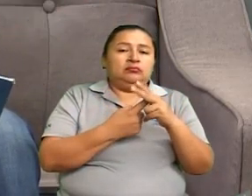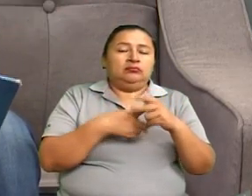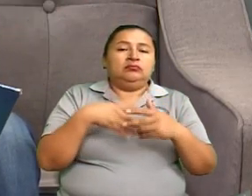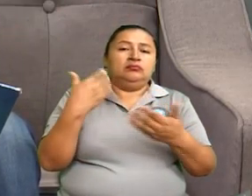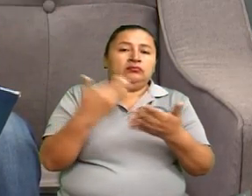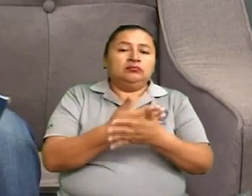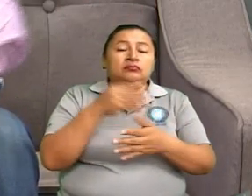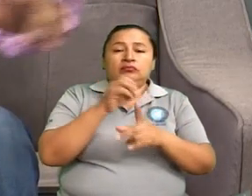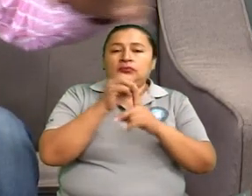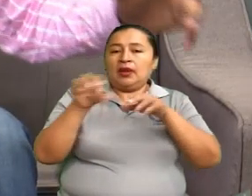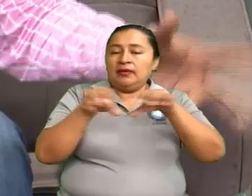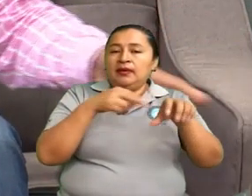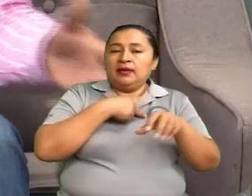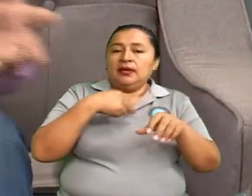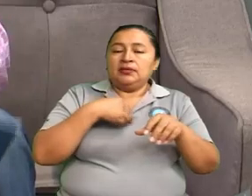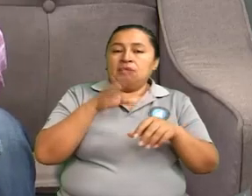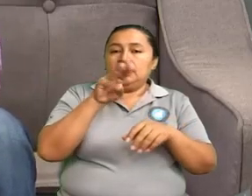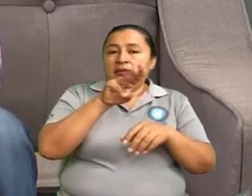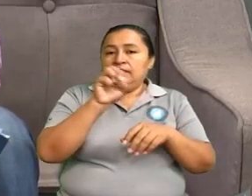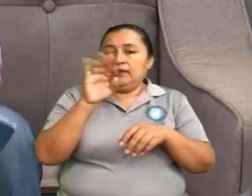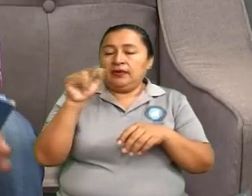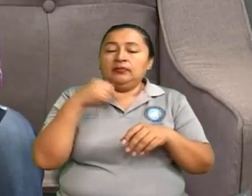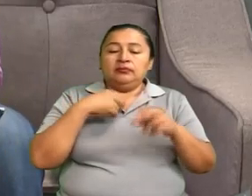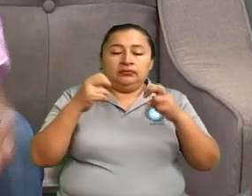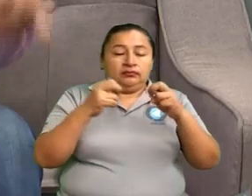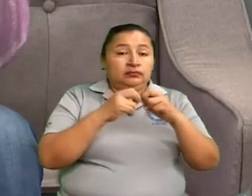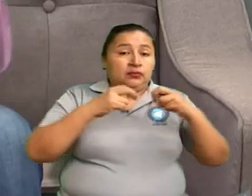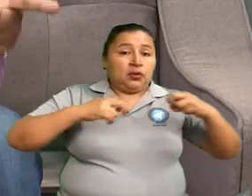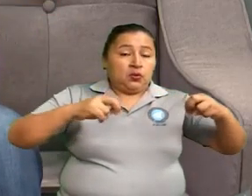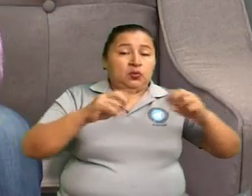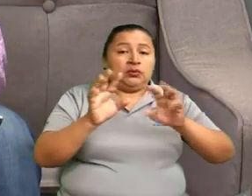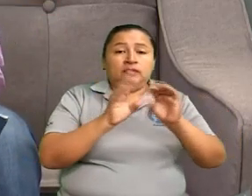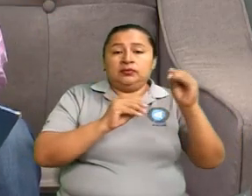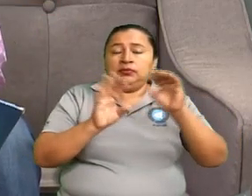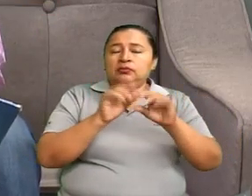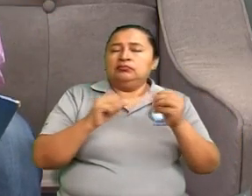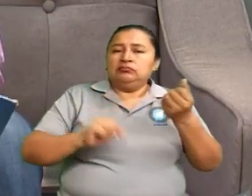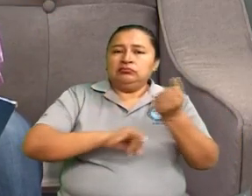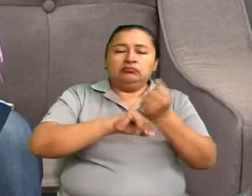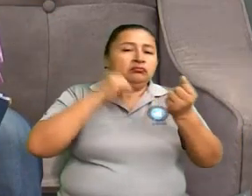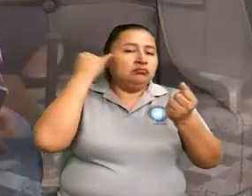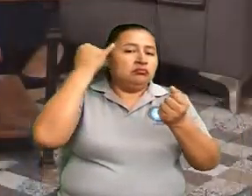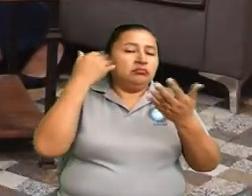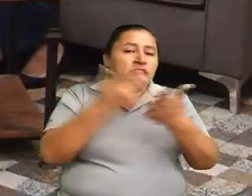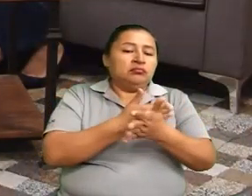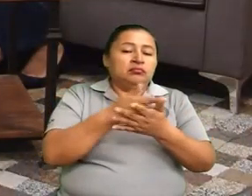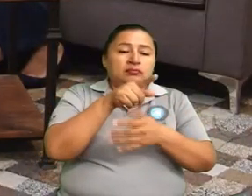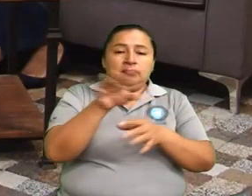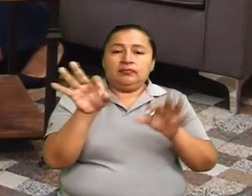que realiza el MEFCA, a partir de esos espacios de encuentro, de diálogo y entendimiento con las familias, en